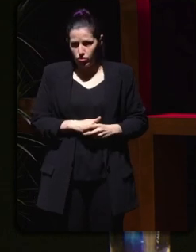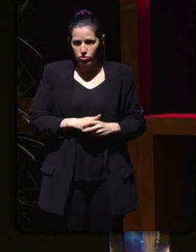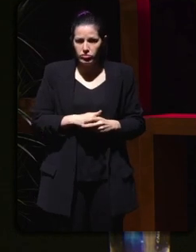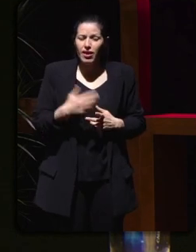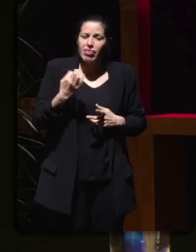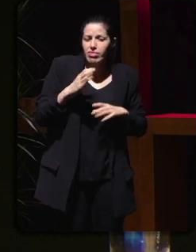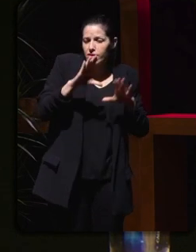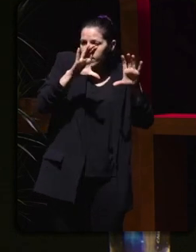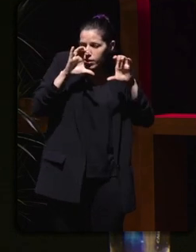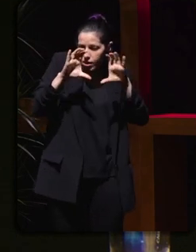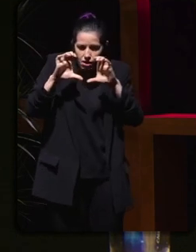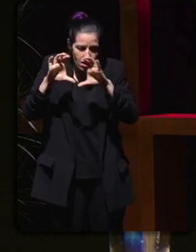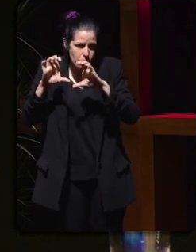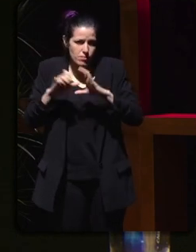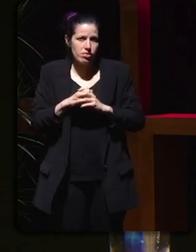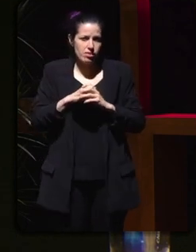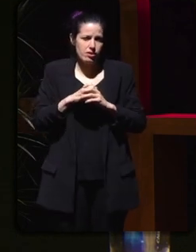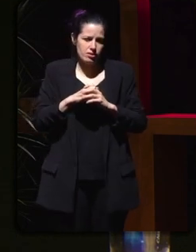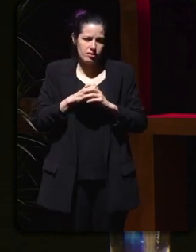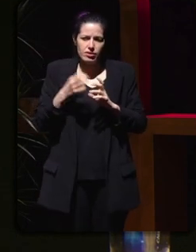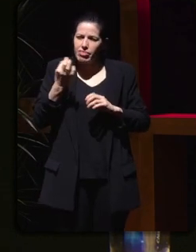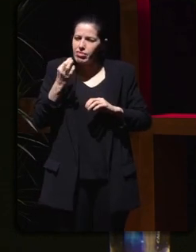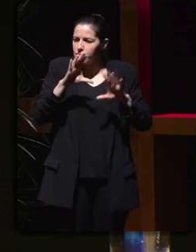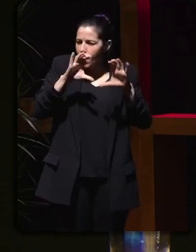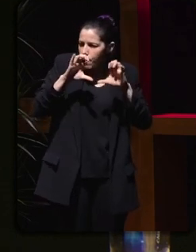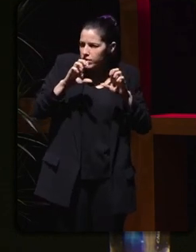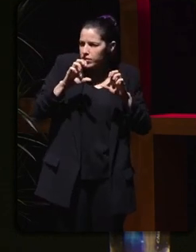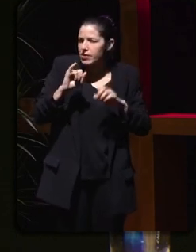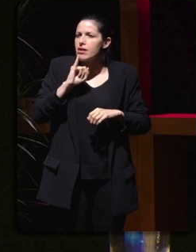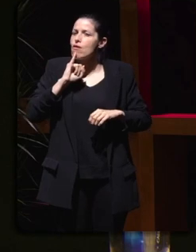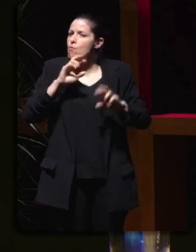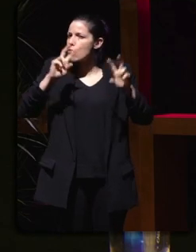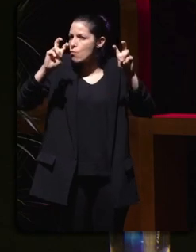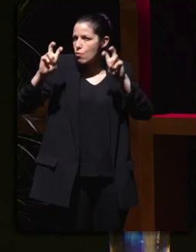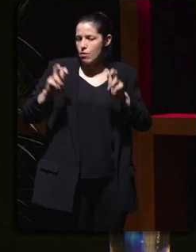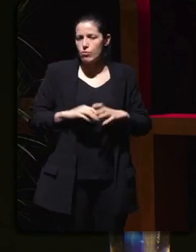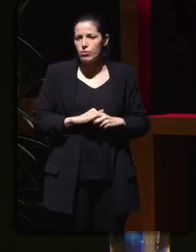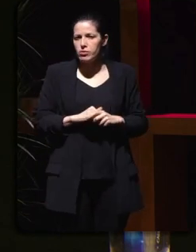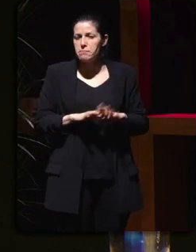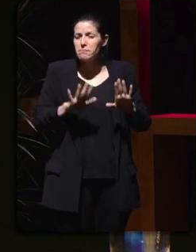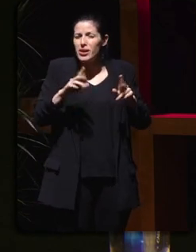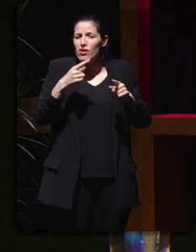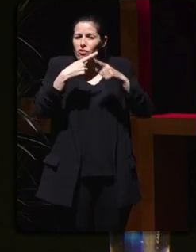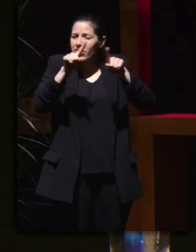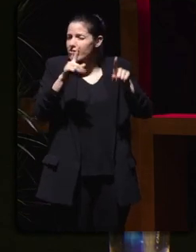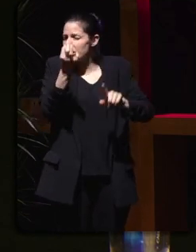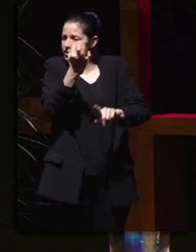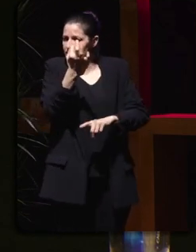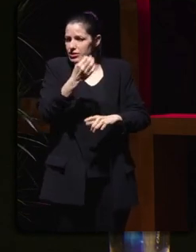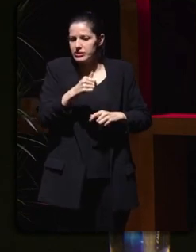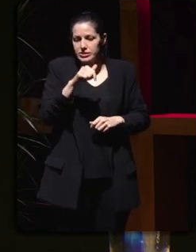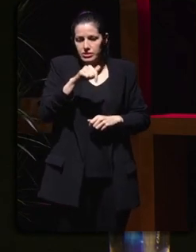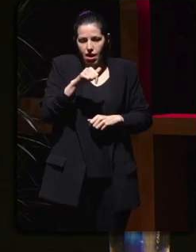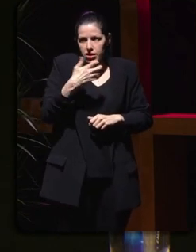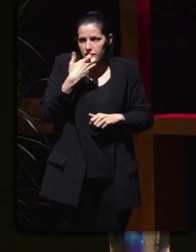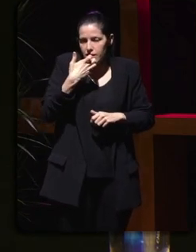aprender es como si tuviésemos que aprender un nuevo idioma pero con la diferencia de que como aquí alguien